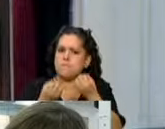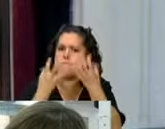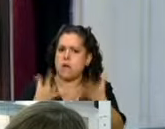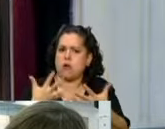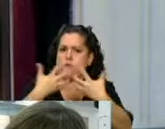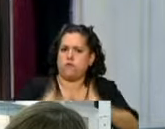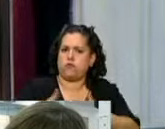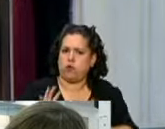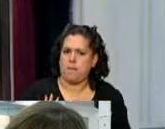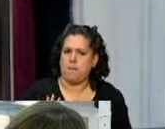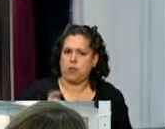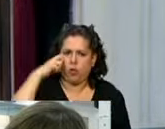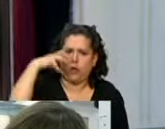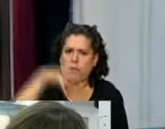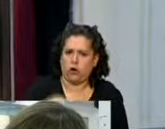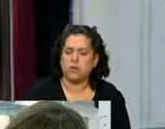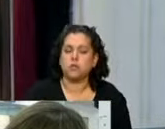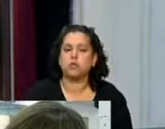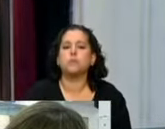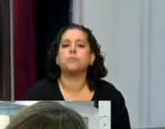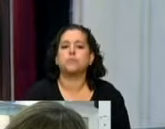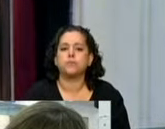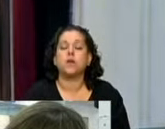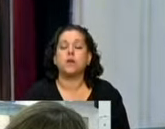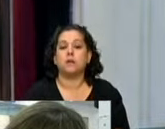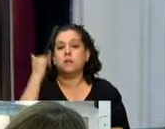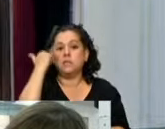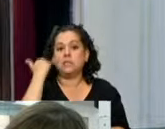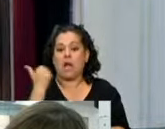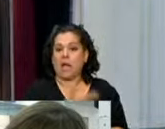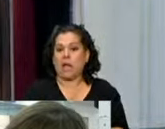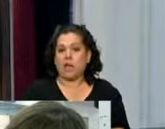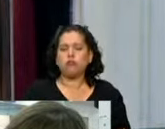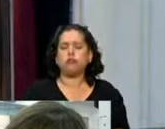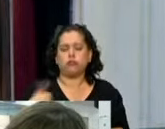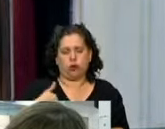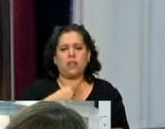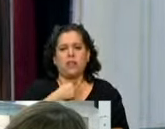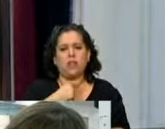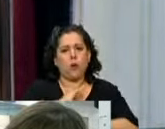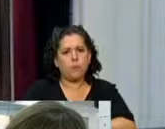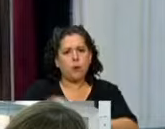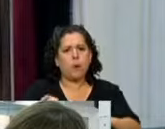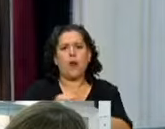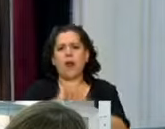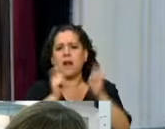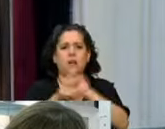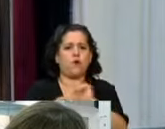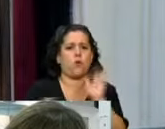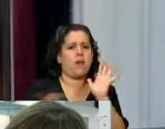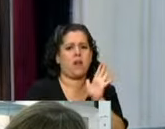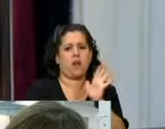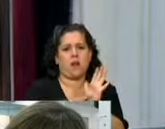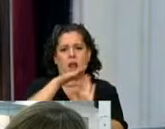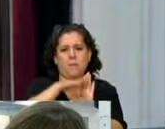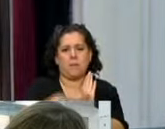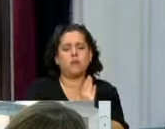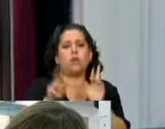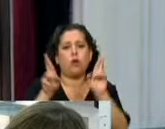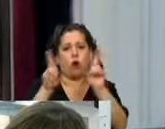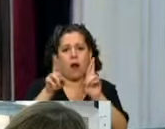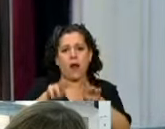tiene posibilidad de ser viable este esta recomposición de enero me hace así Andrea falcone me gustaría tenerla